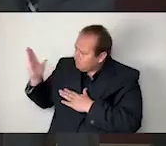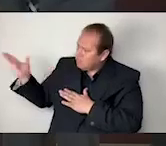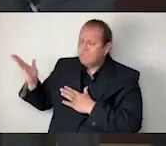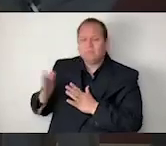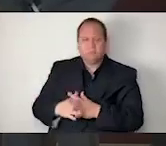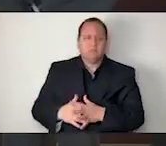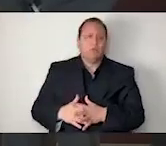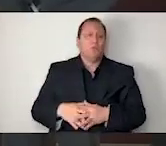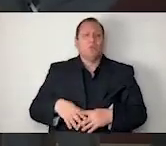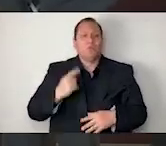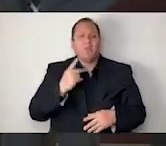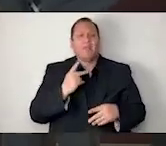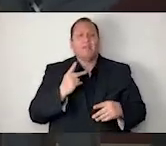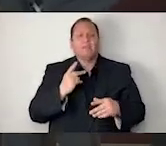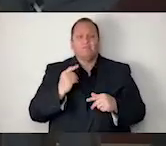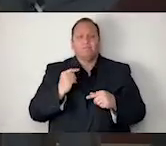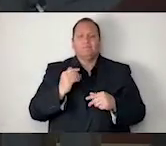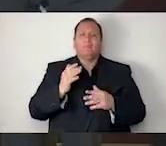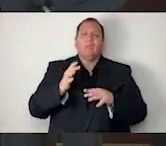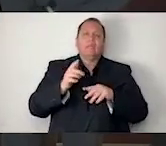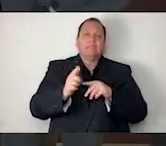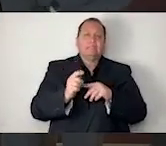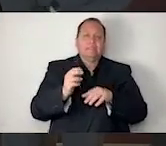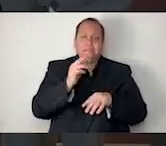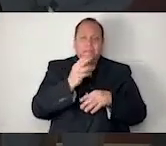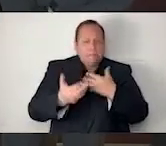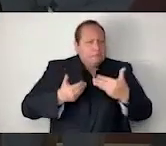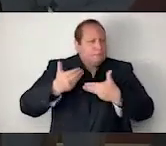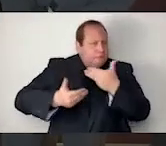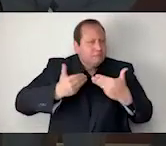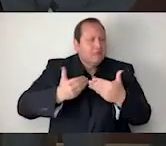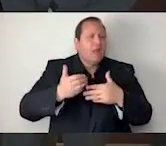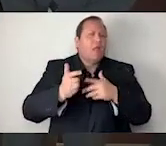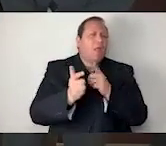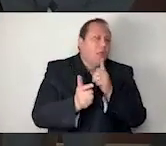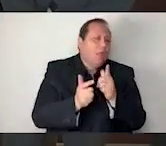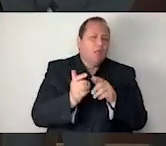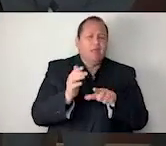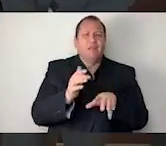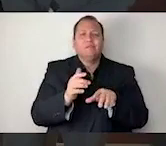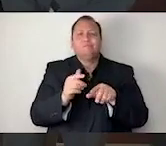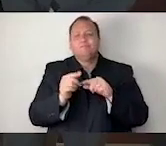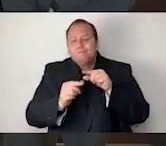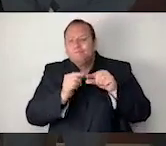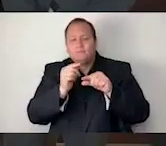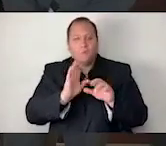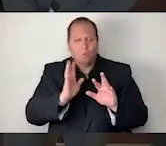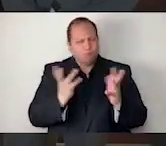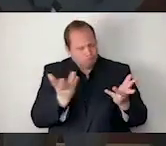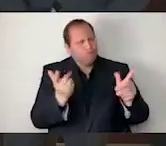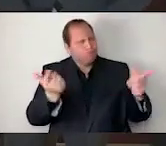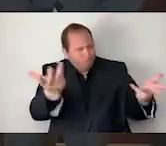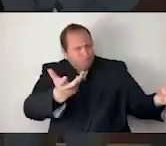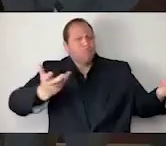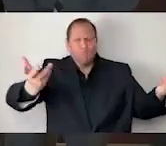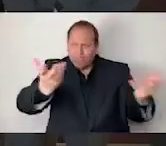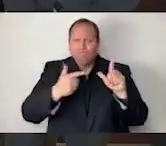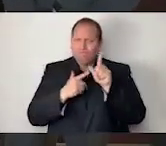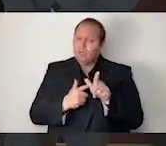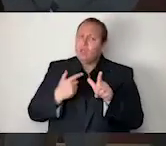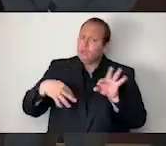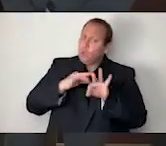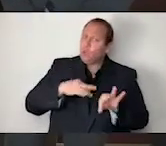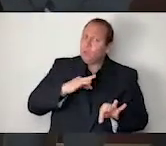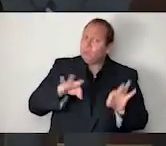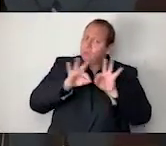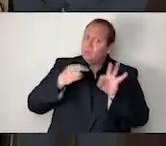esté aflojes el paso es muy importante que nosotros como